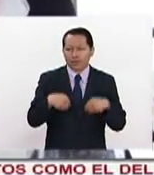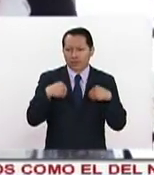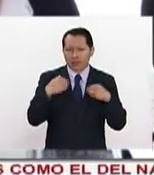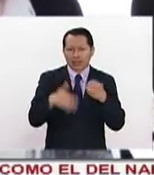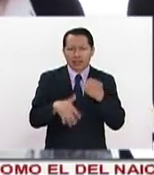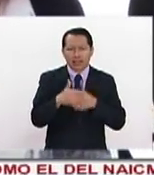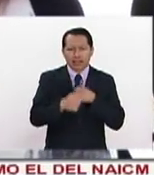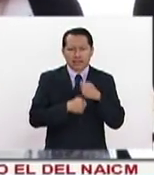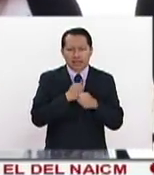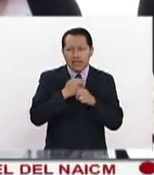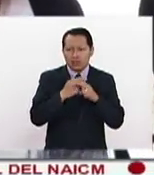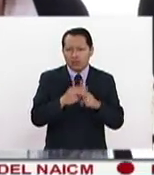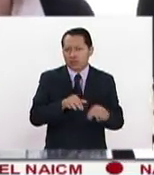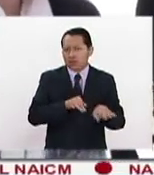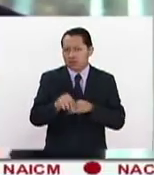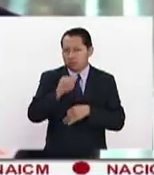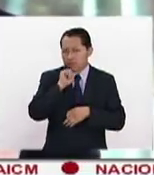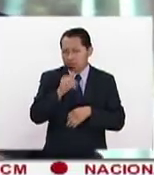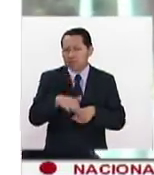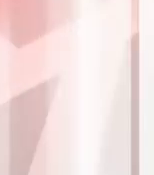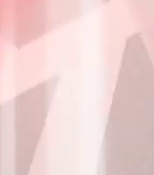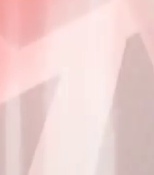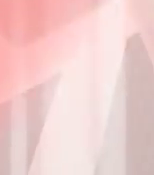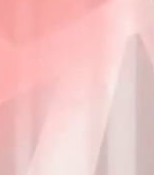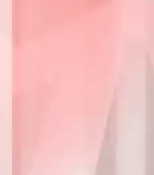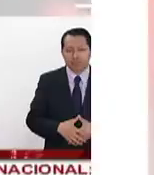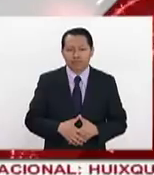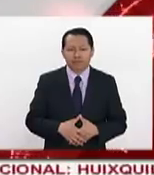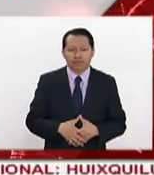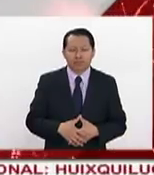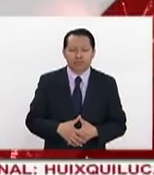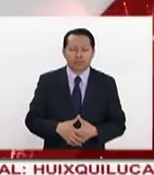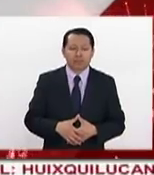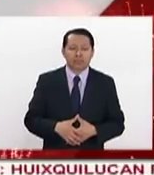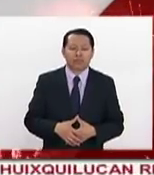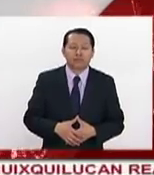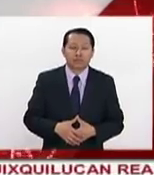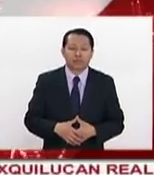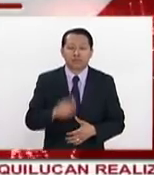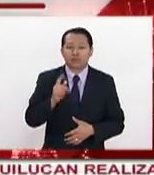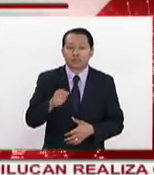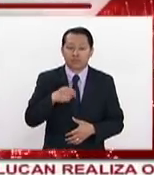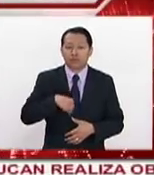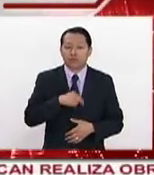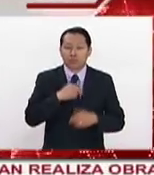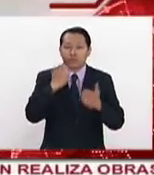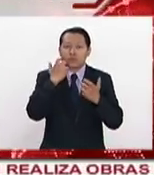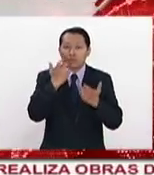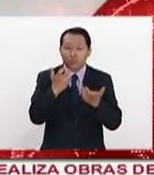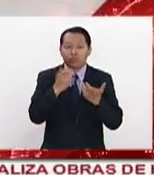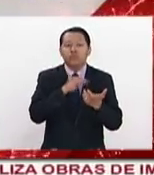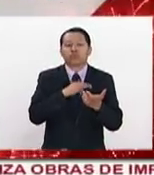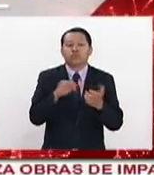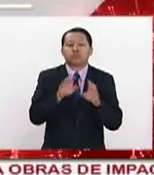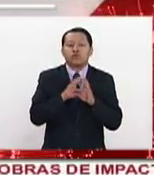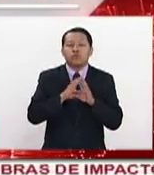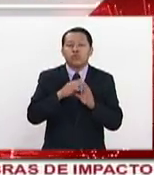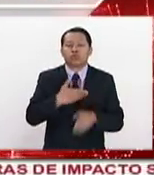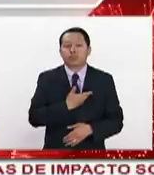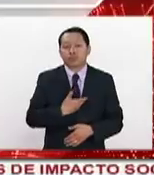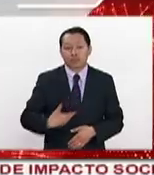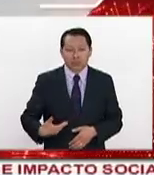15 años sin trabajar. Vuelvo a insistir, estamos aspirando a contender para ser